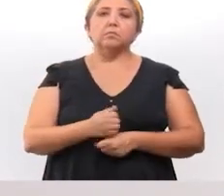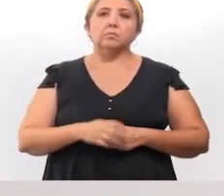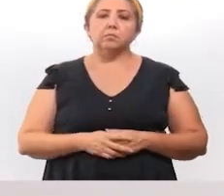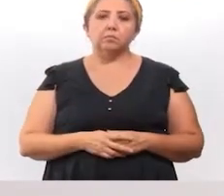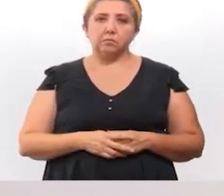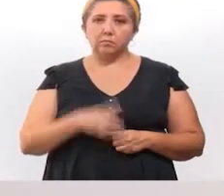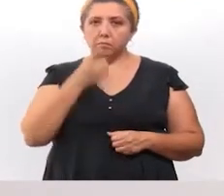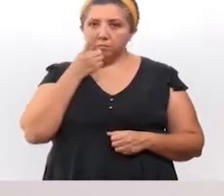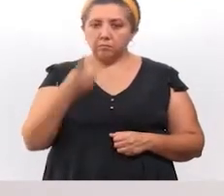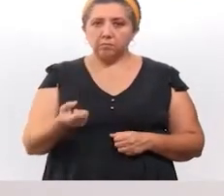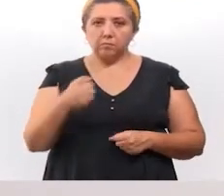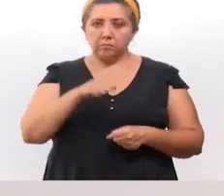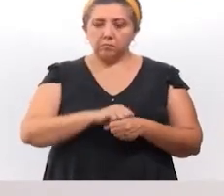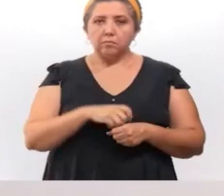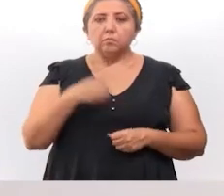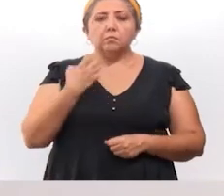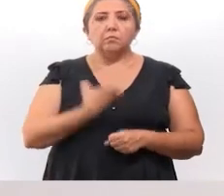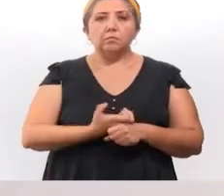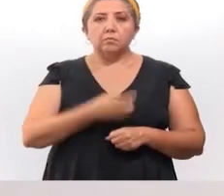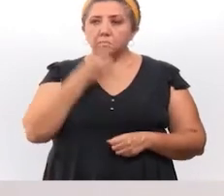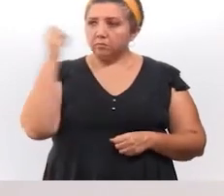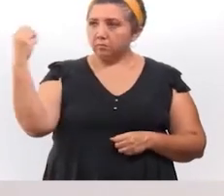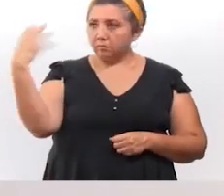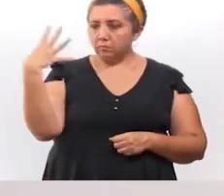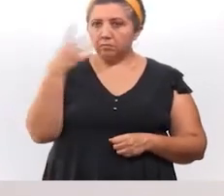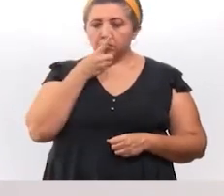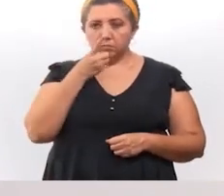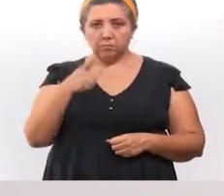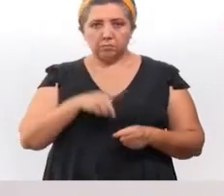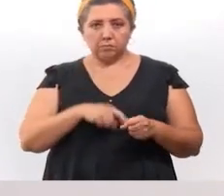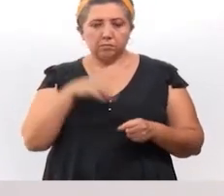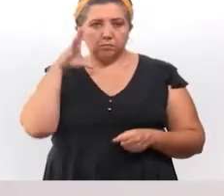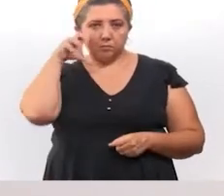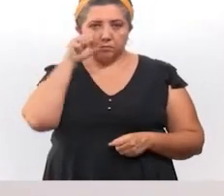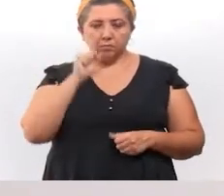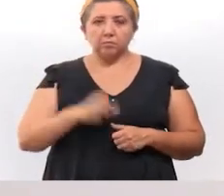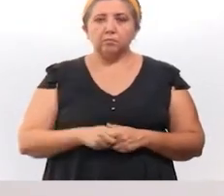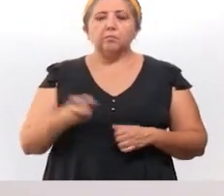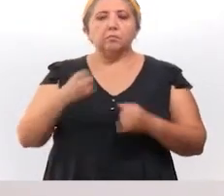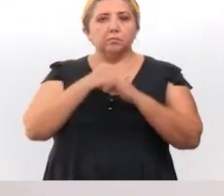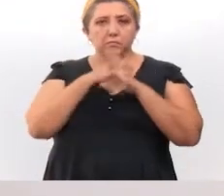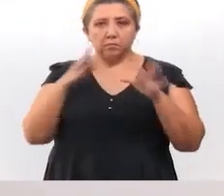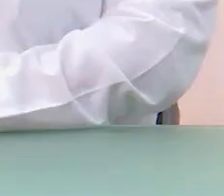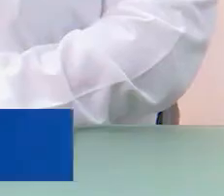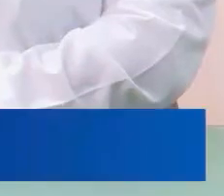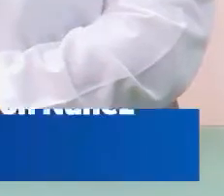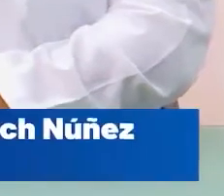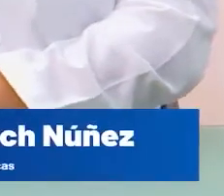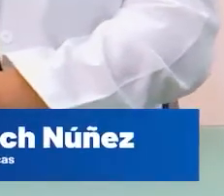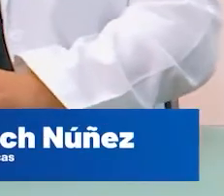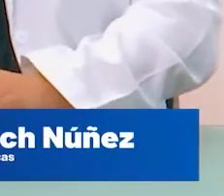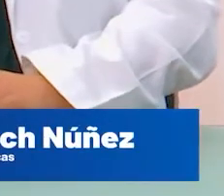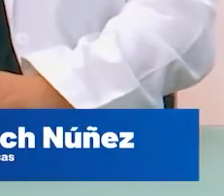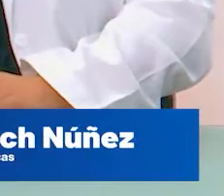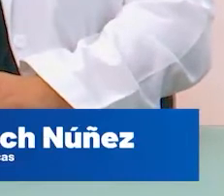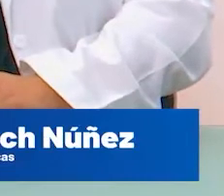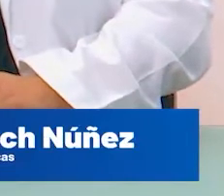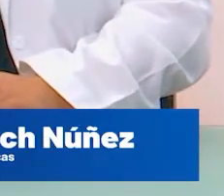años. Los indicadores semanales del Semáforo Estatal de Salud marcan color naranja. Ese es todo el reporte, doctora. Gracias.